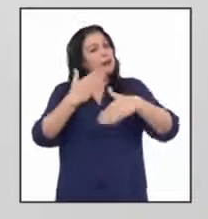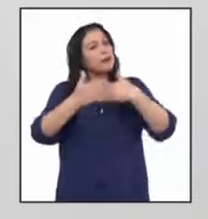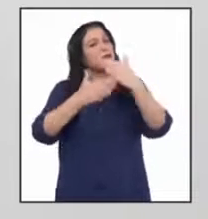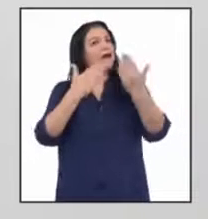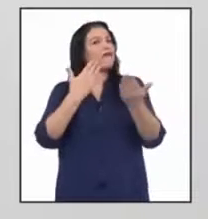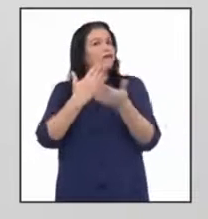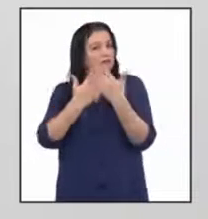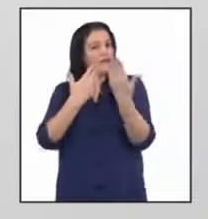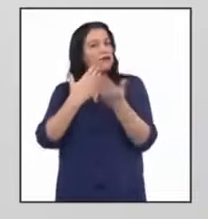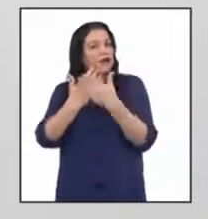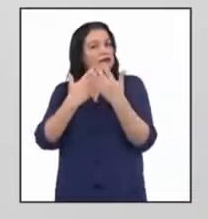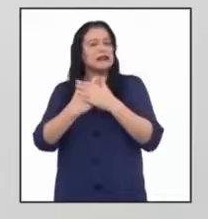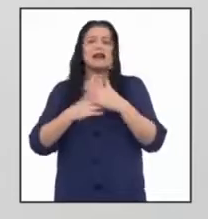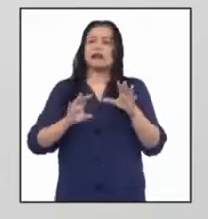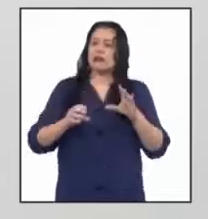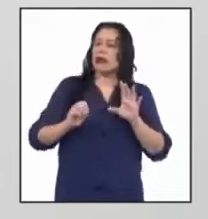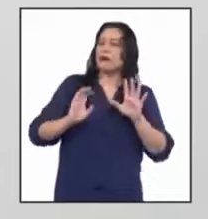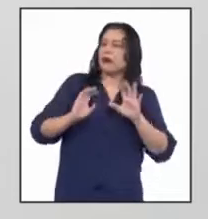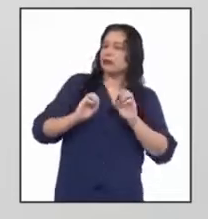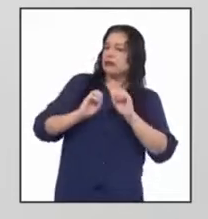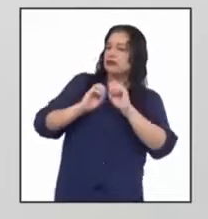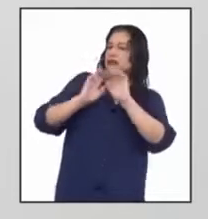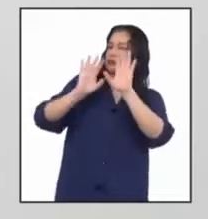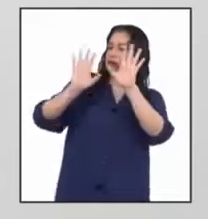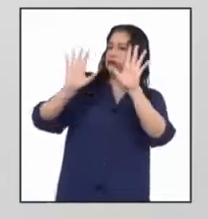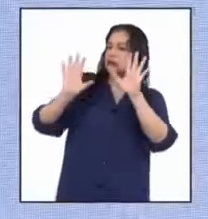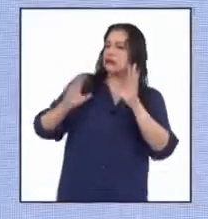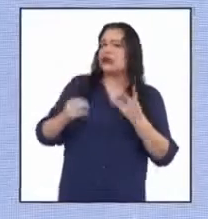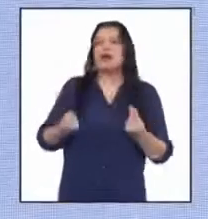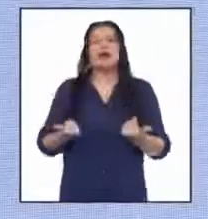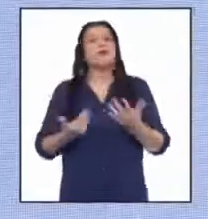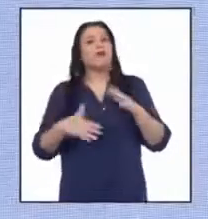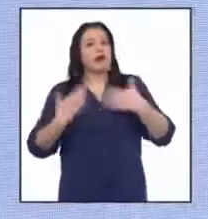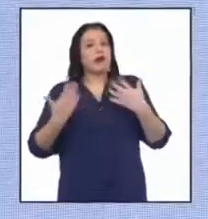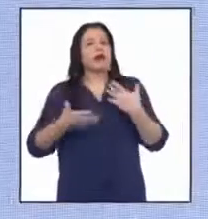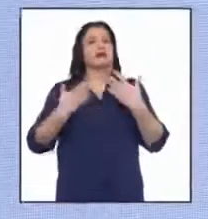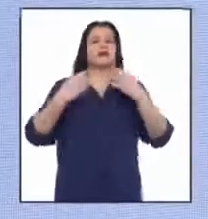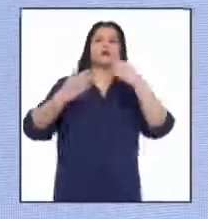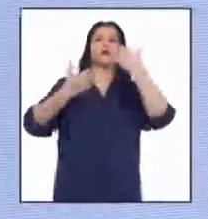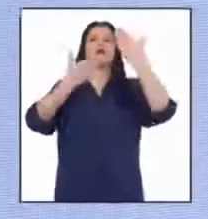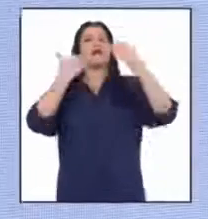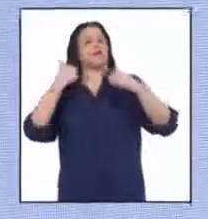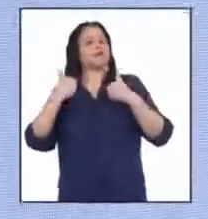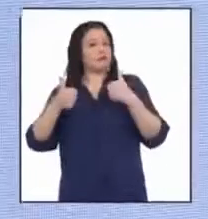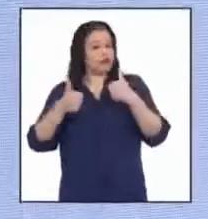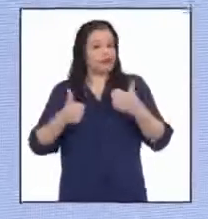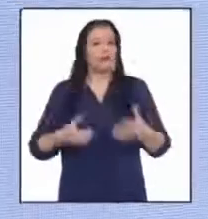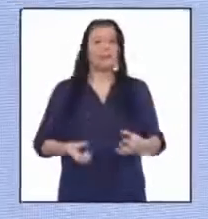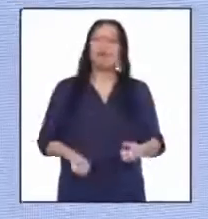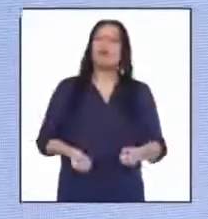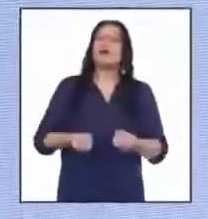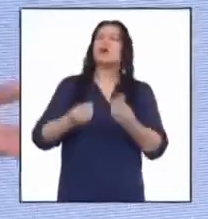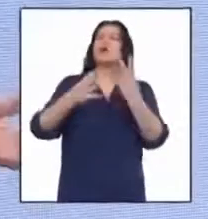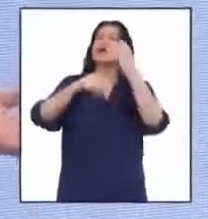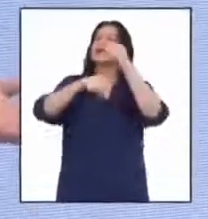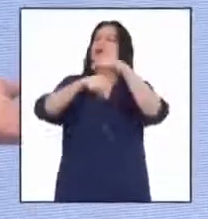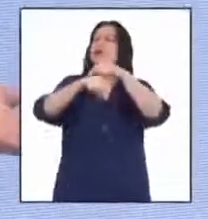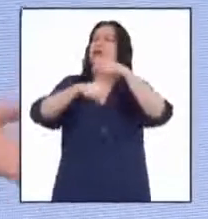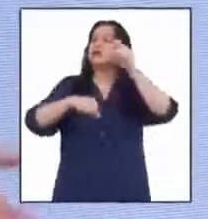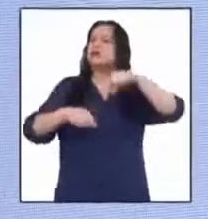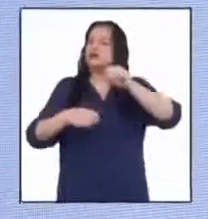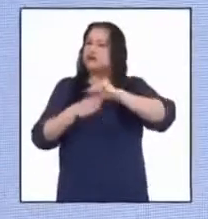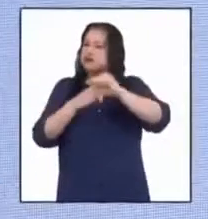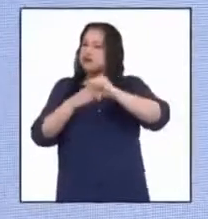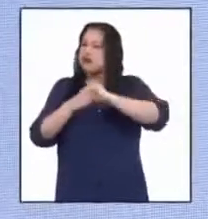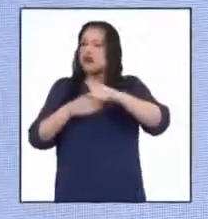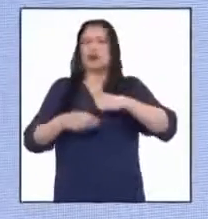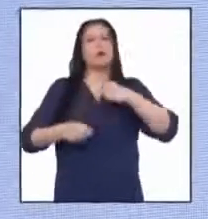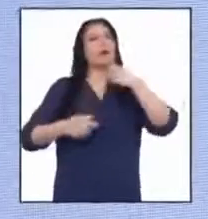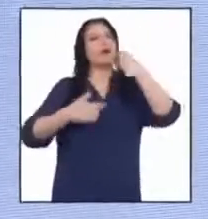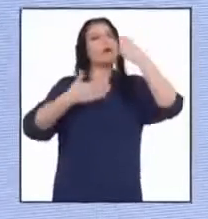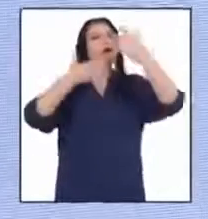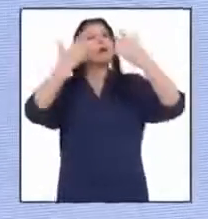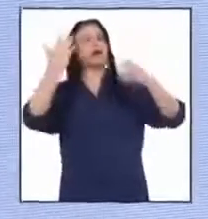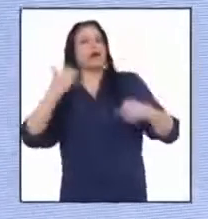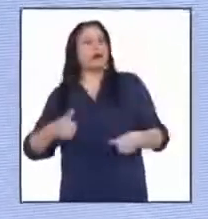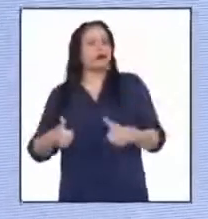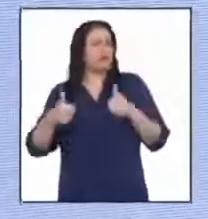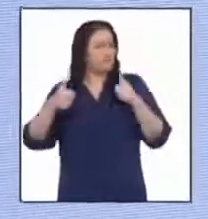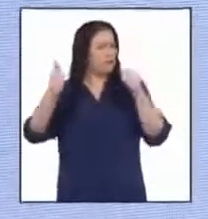y hará más simple hacer buenos monólogos. ¿Cuánto tiempo debo practicar mi monólogo para que me salga, pero